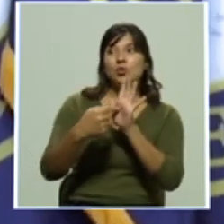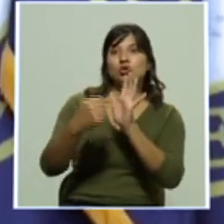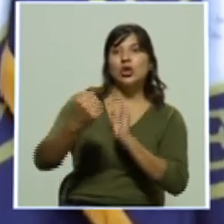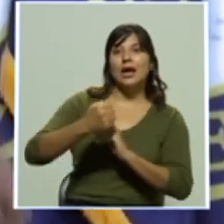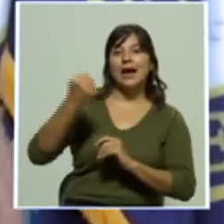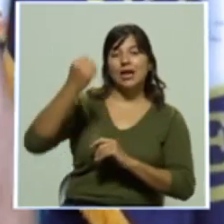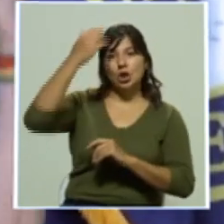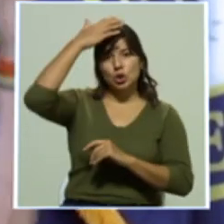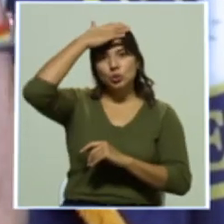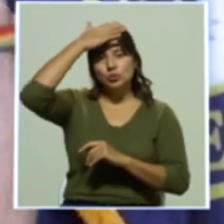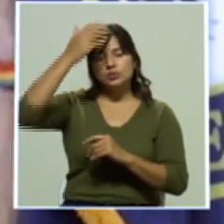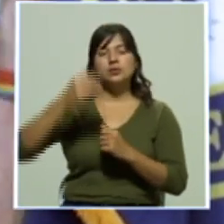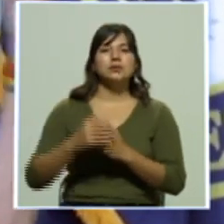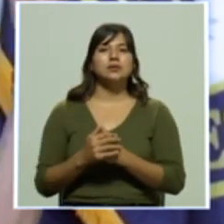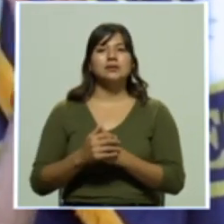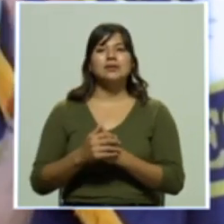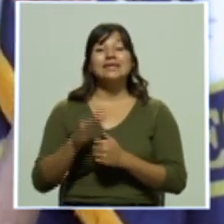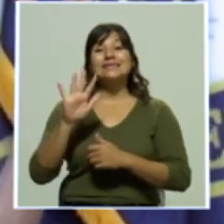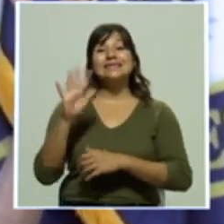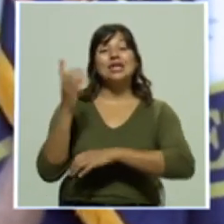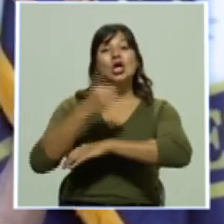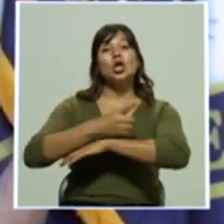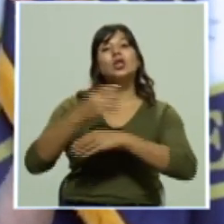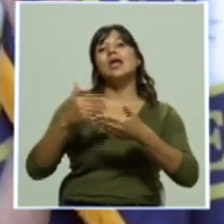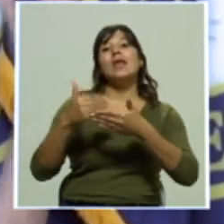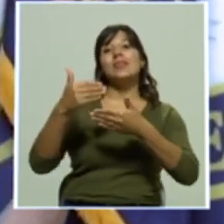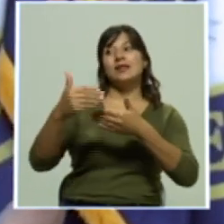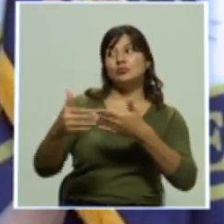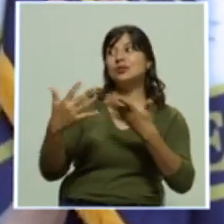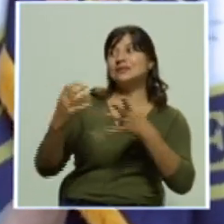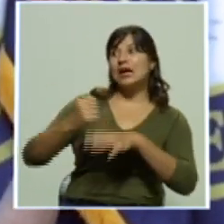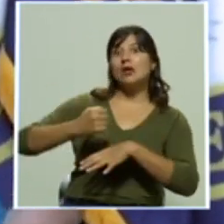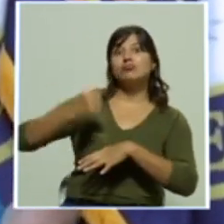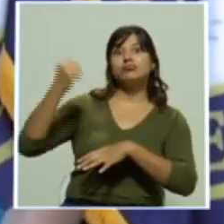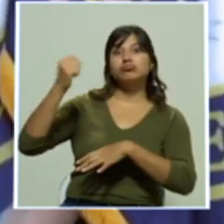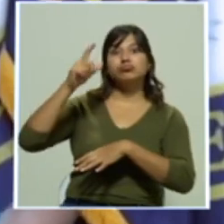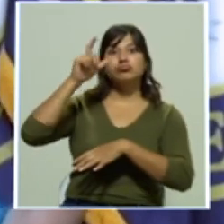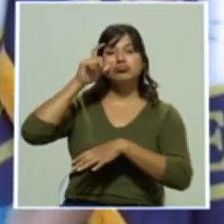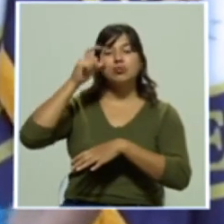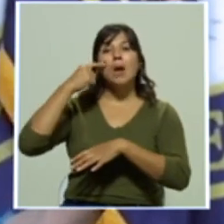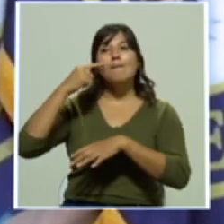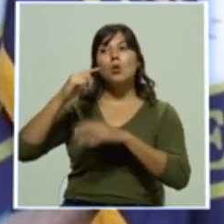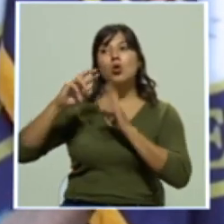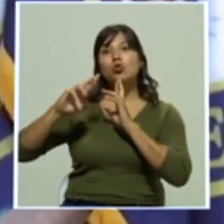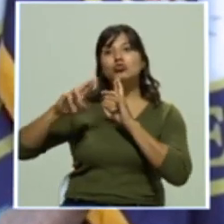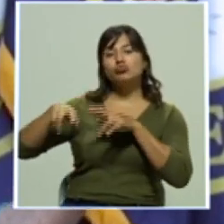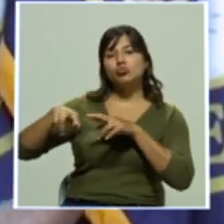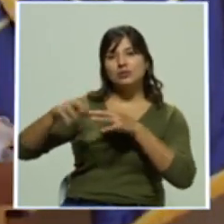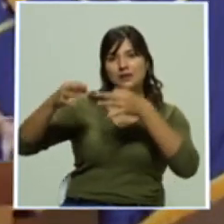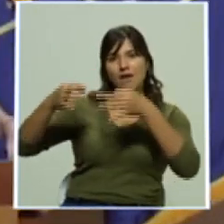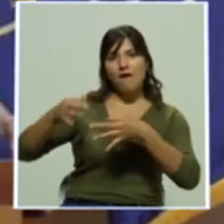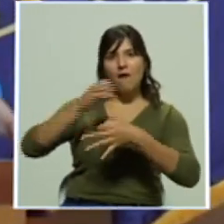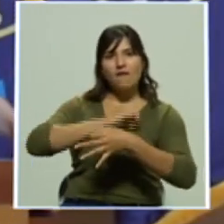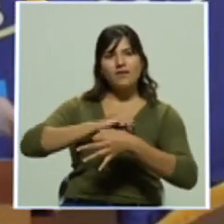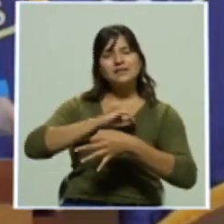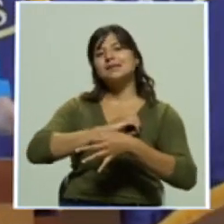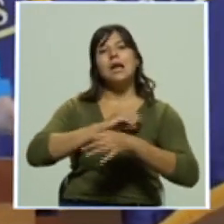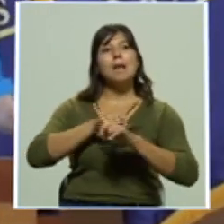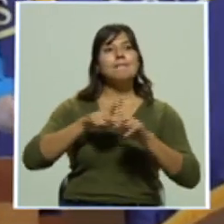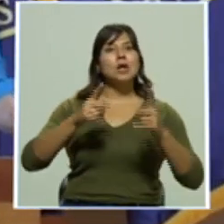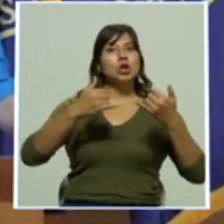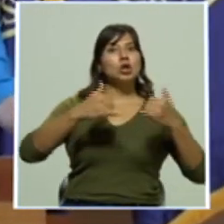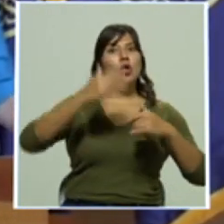5 días después de que medios estadounidenses declararan ganador a Biden basados en resultados oficiales, Trump sigue sin admitir que